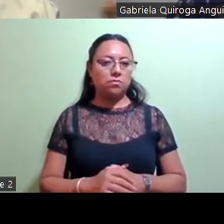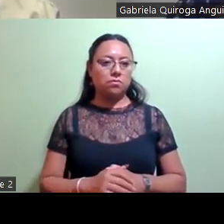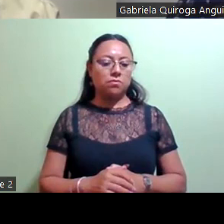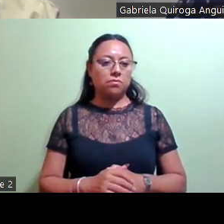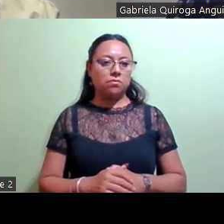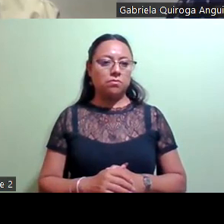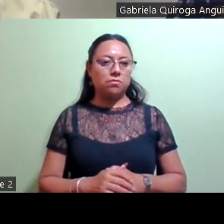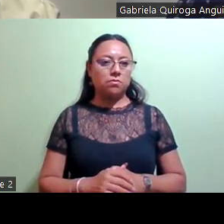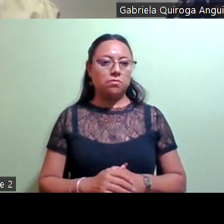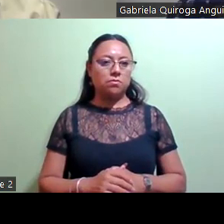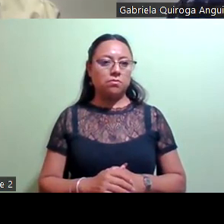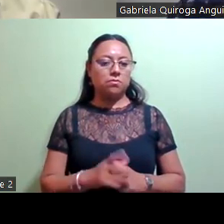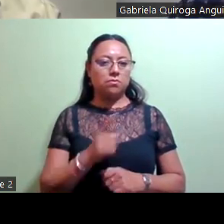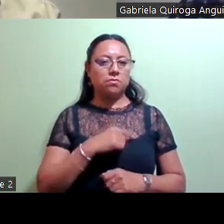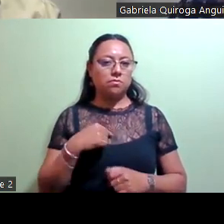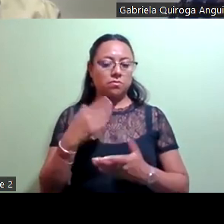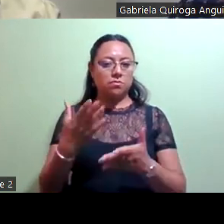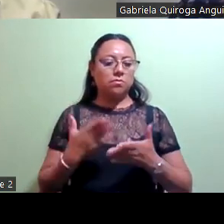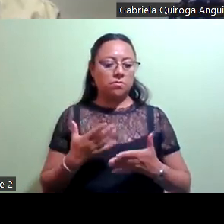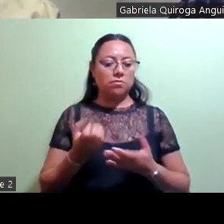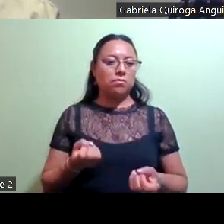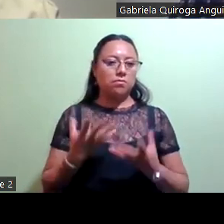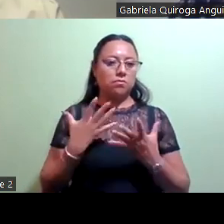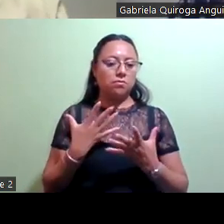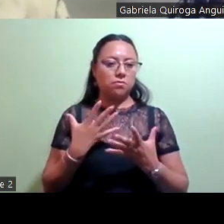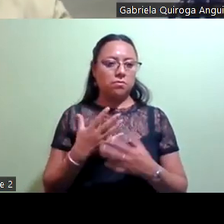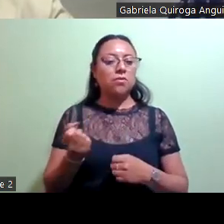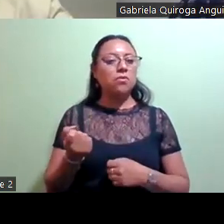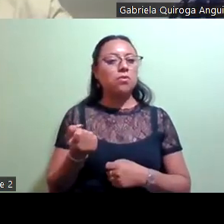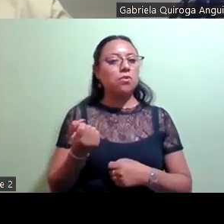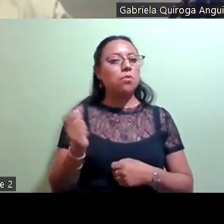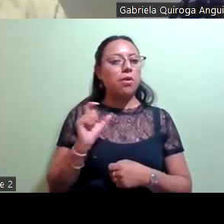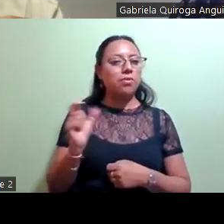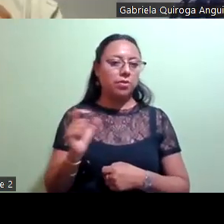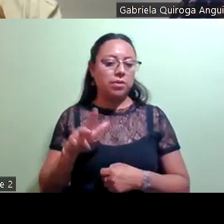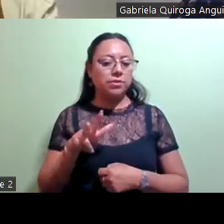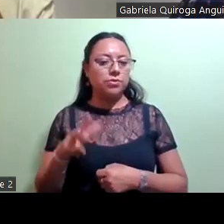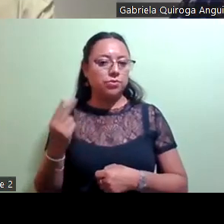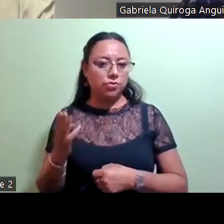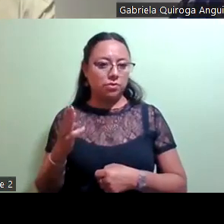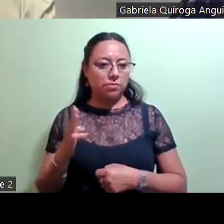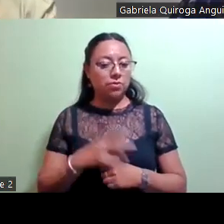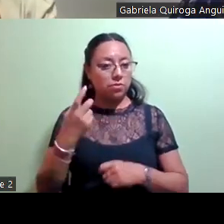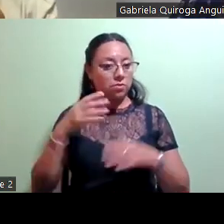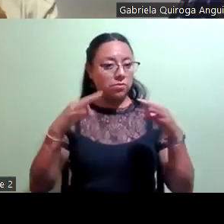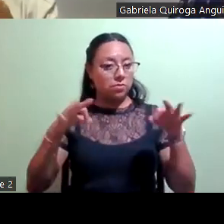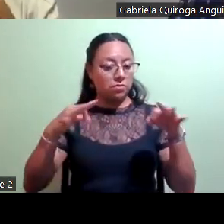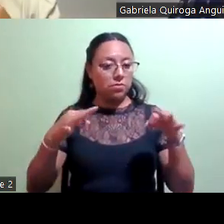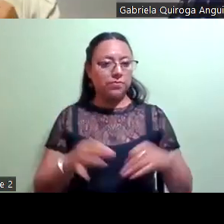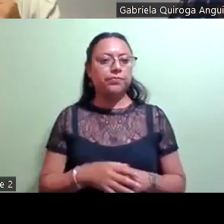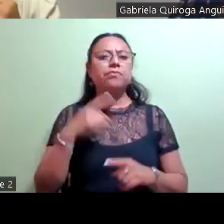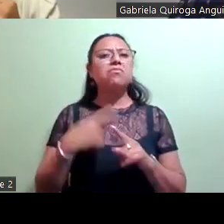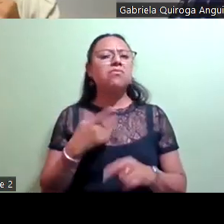No, pero ¿qué día lo recibimos nosotros? El 18 de mayo, perdóname. ¿Y ese documento se le solicitó por parte